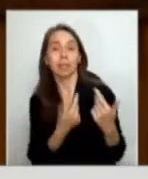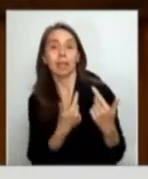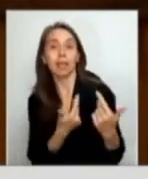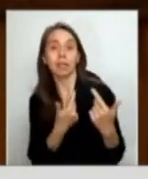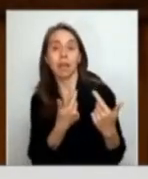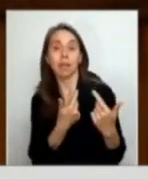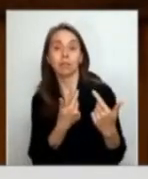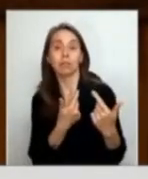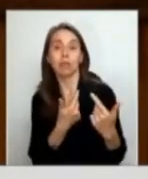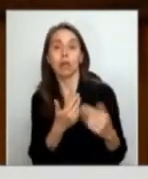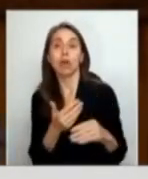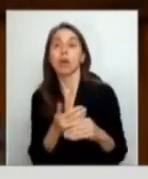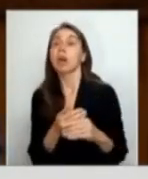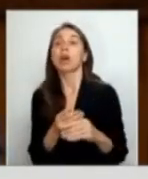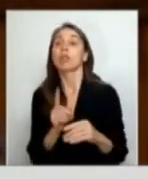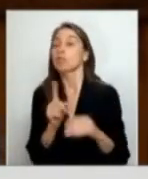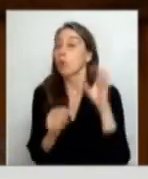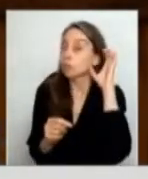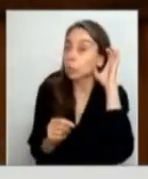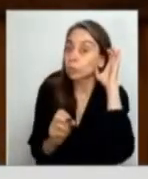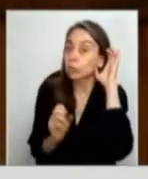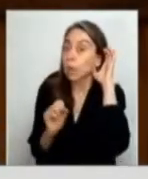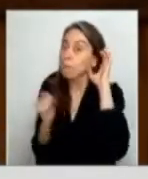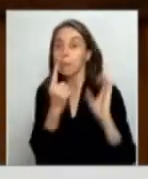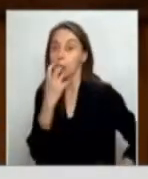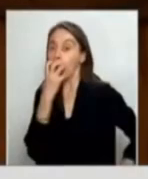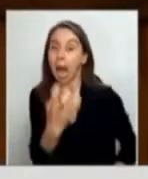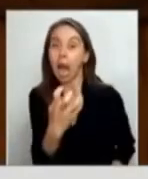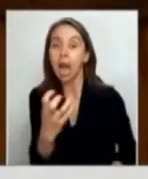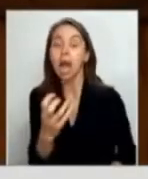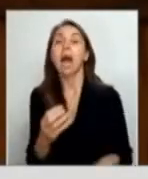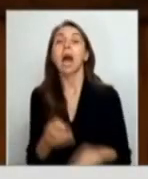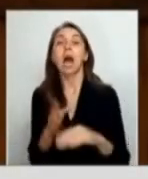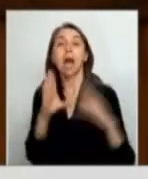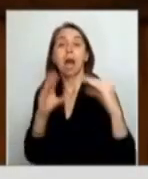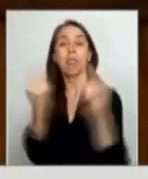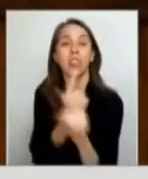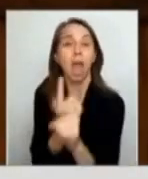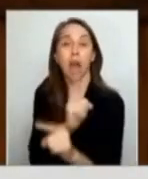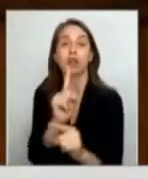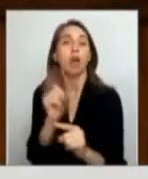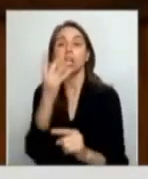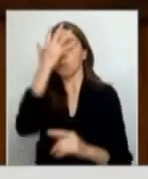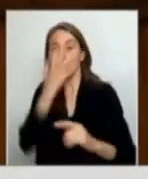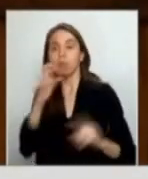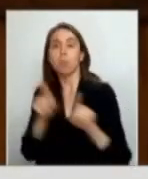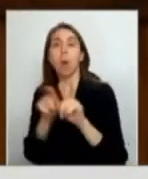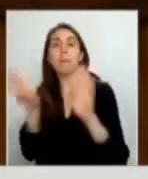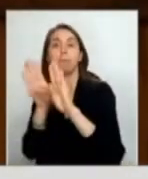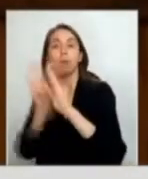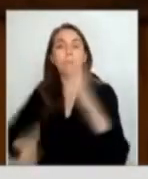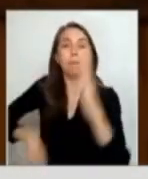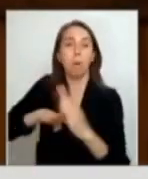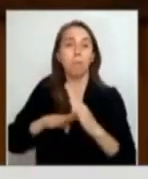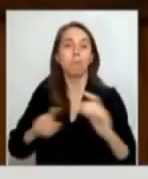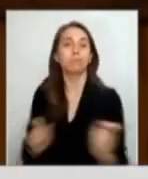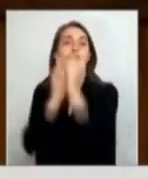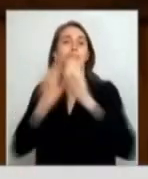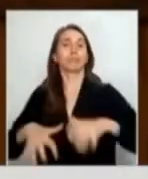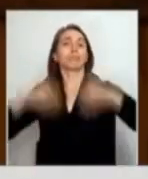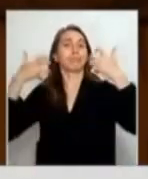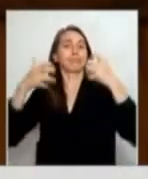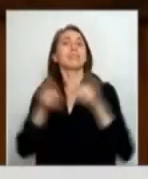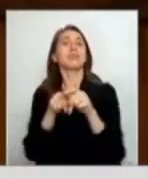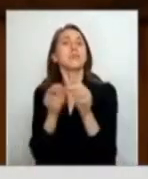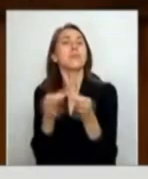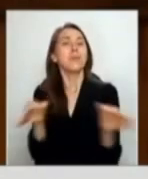antes que escuchar y también de patear la puerta antes de dialogar. Es una tentación a la mano, quizás el camino más fácil, pero por otro